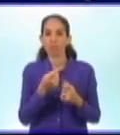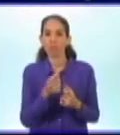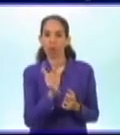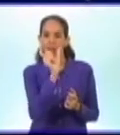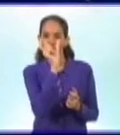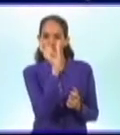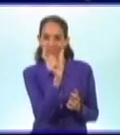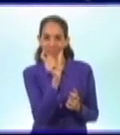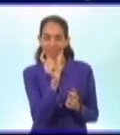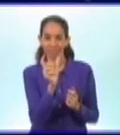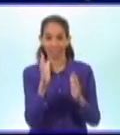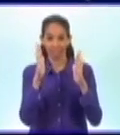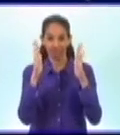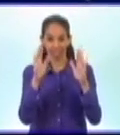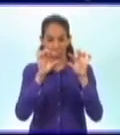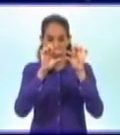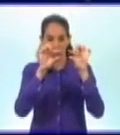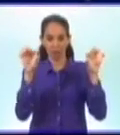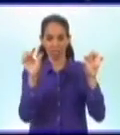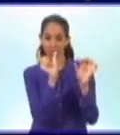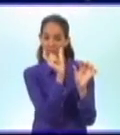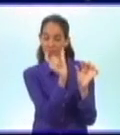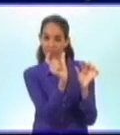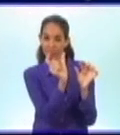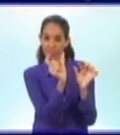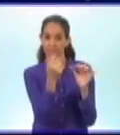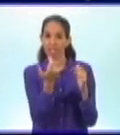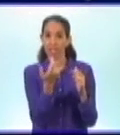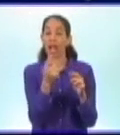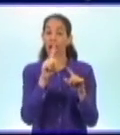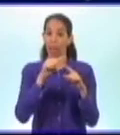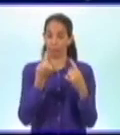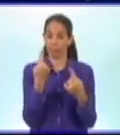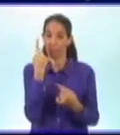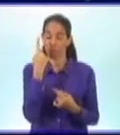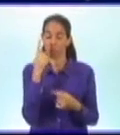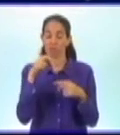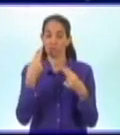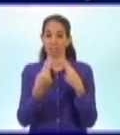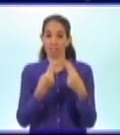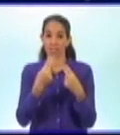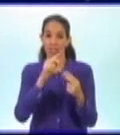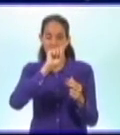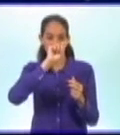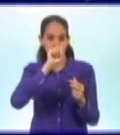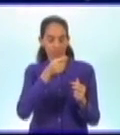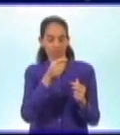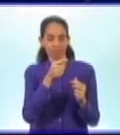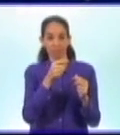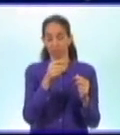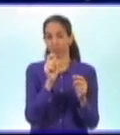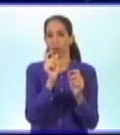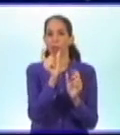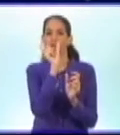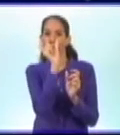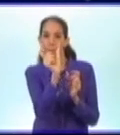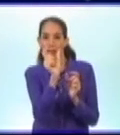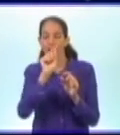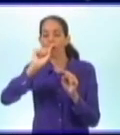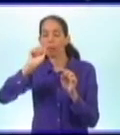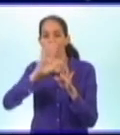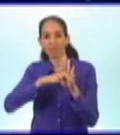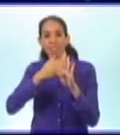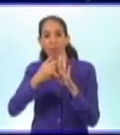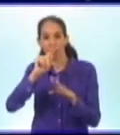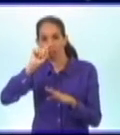oración. Por lo tanto, se coloca una coma antes y otra después. Ustedes también conocen que el vocativo no